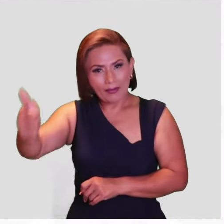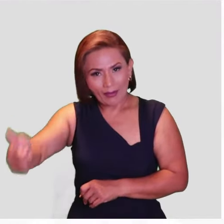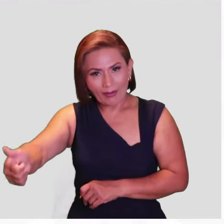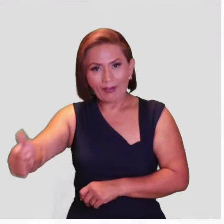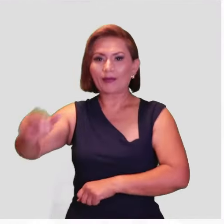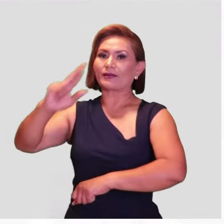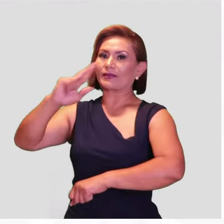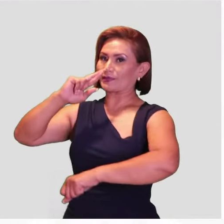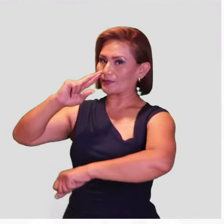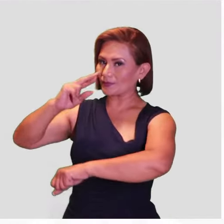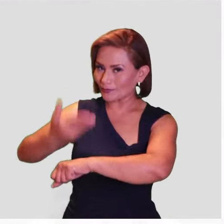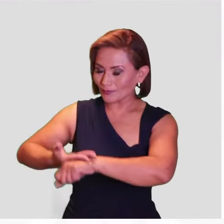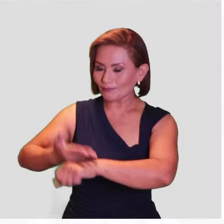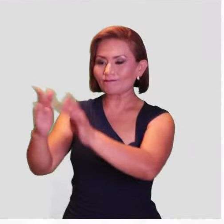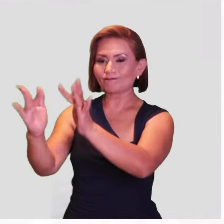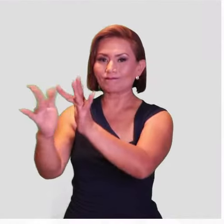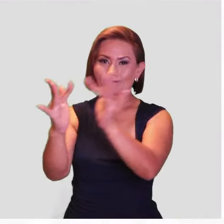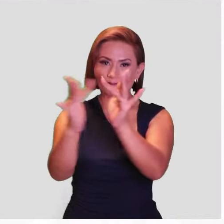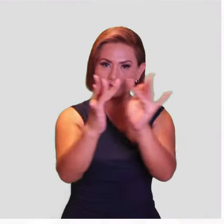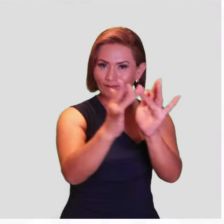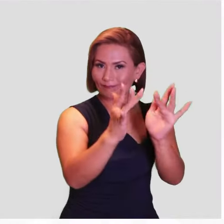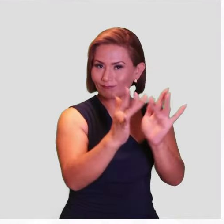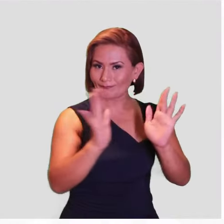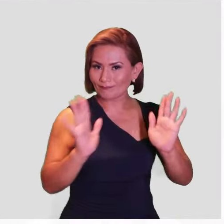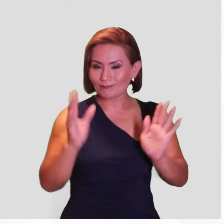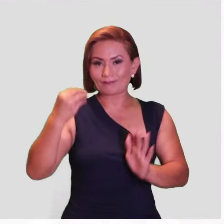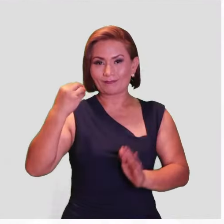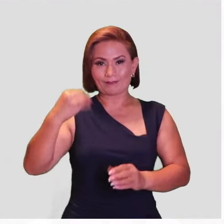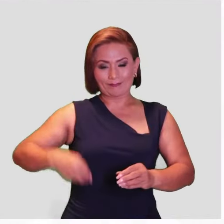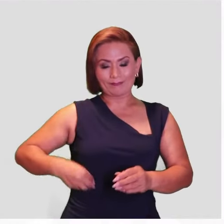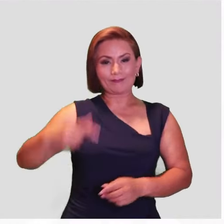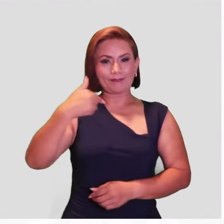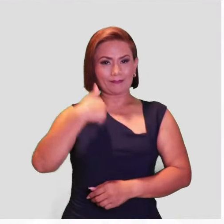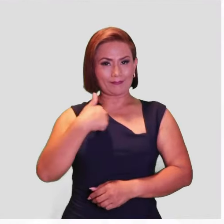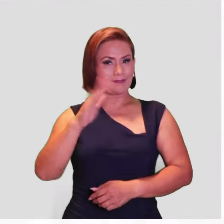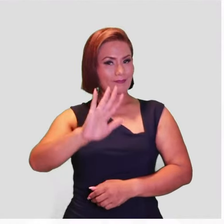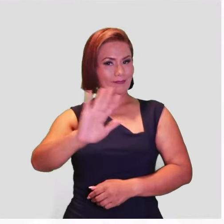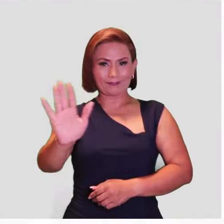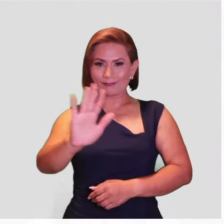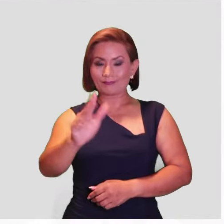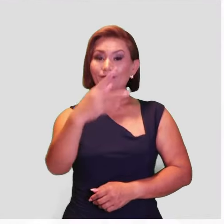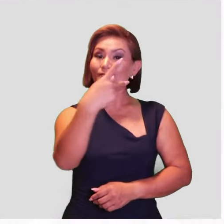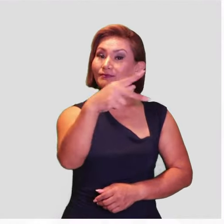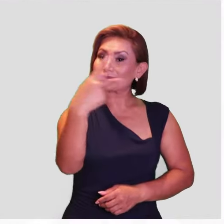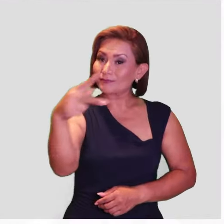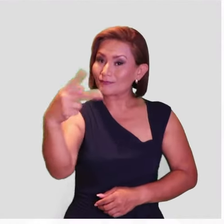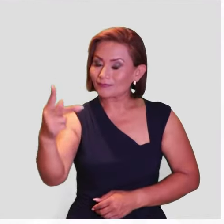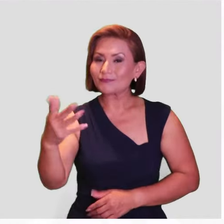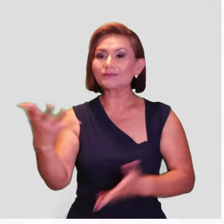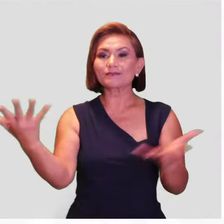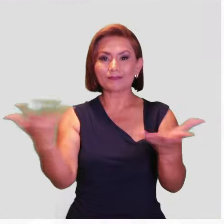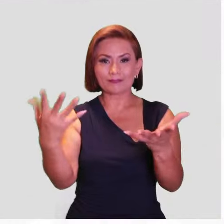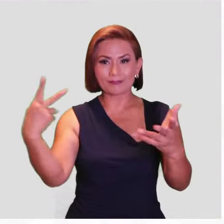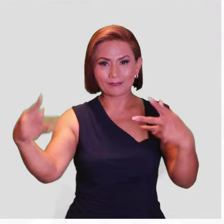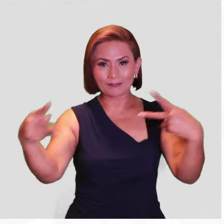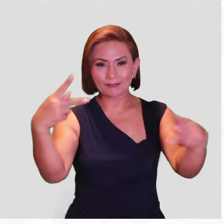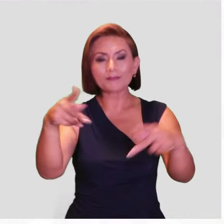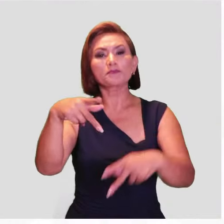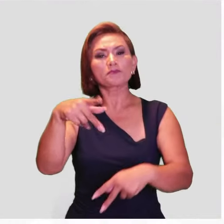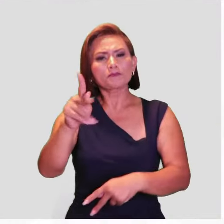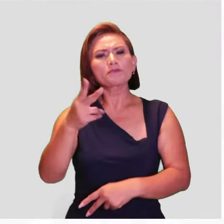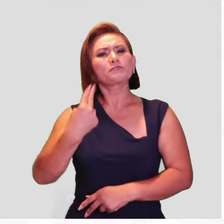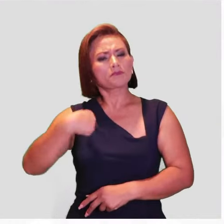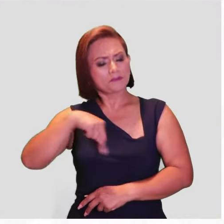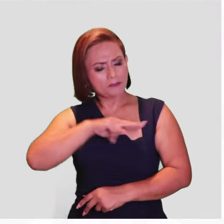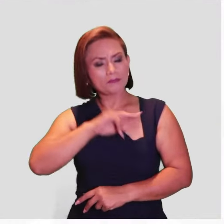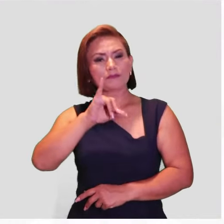candidatura la conexión y todo lo que alrededor de ella converge. Sin embargo, el Instituto Electoral del Estado de